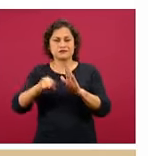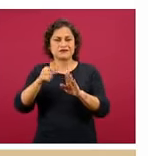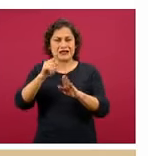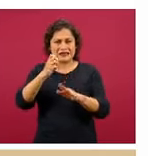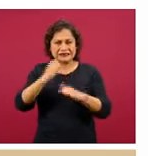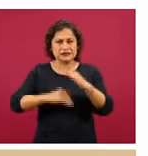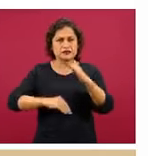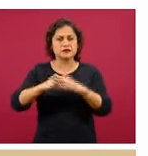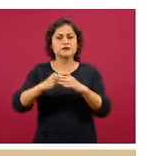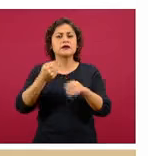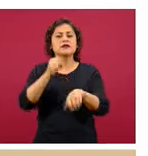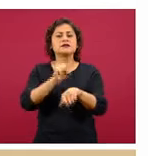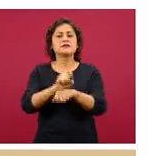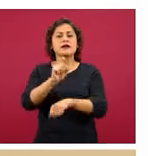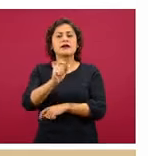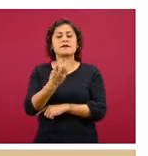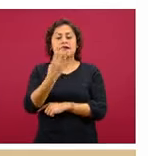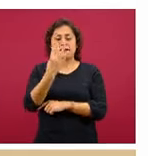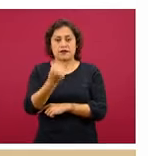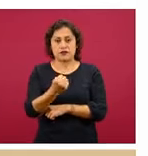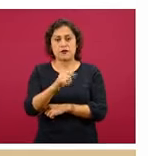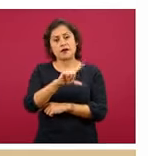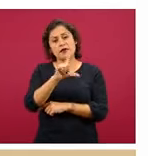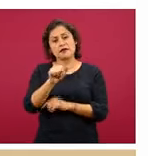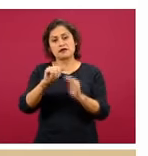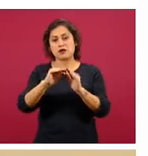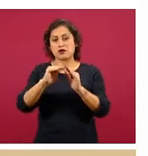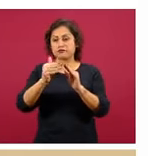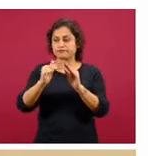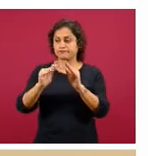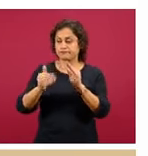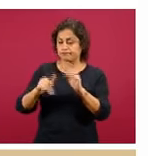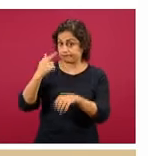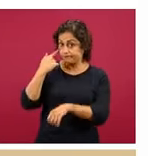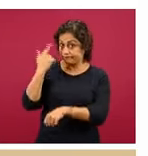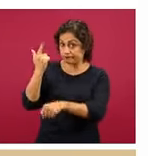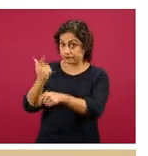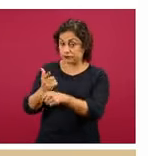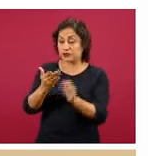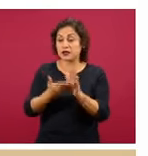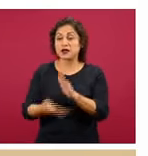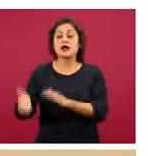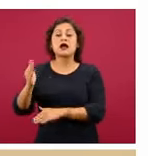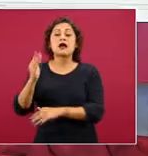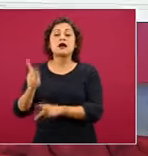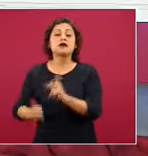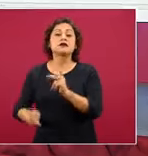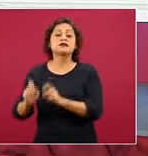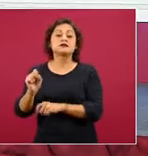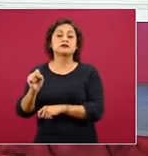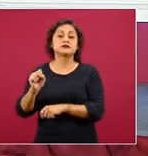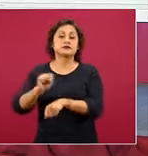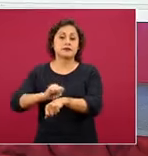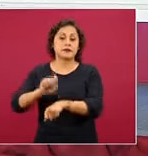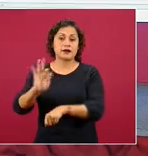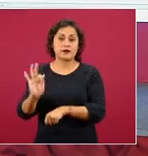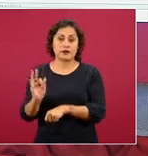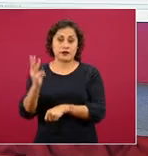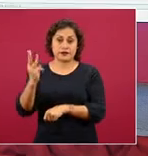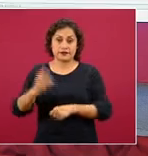semana 29, vemos que ha tenido un descenso continuo hasta la semana 43 que tenemos registrado en este